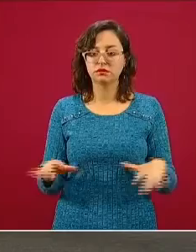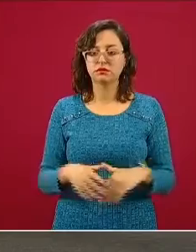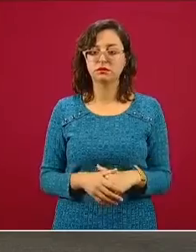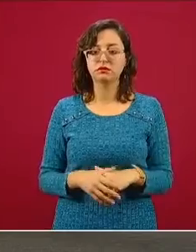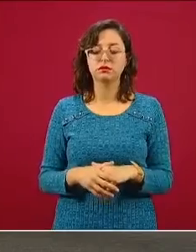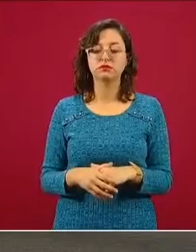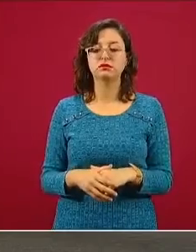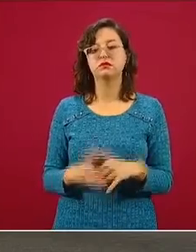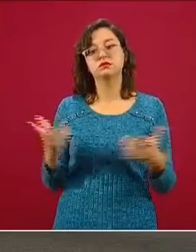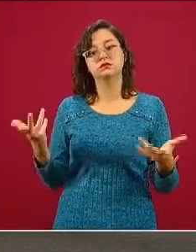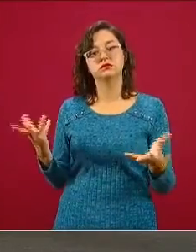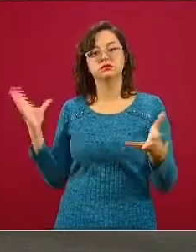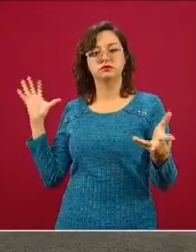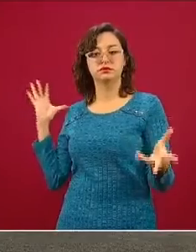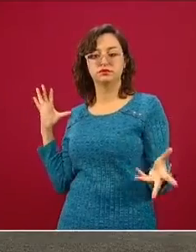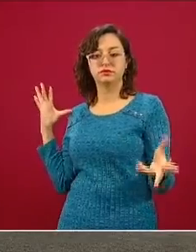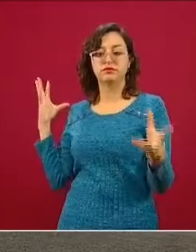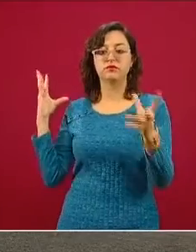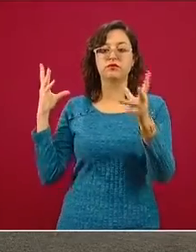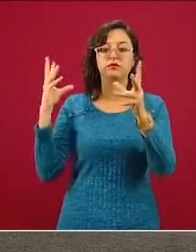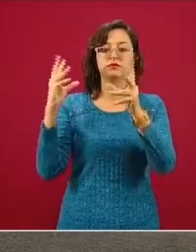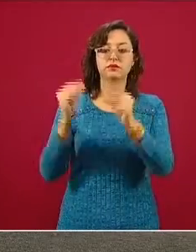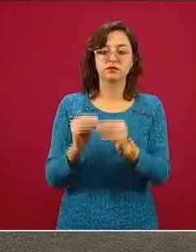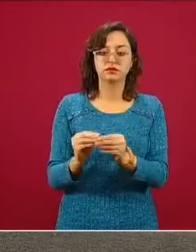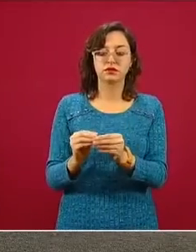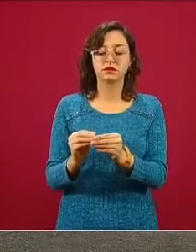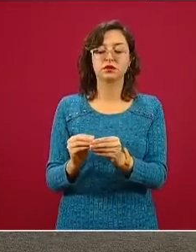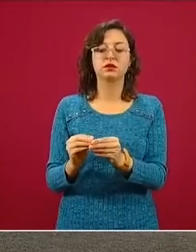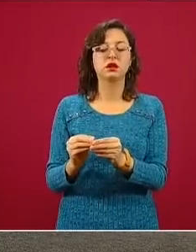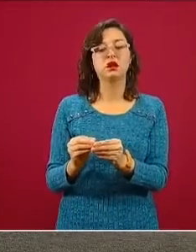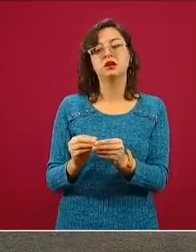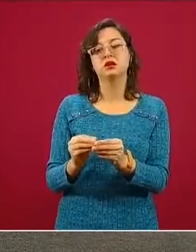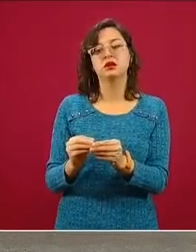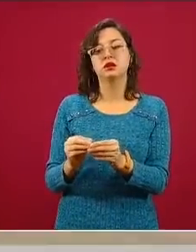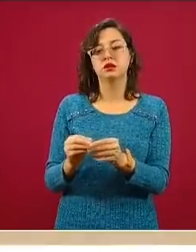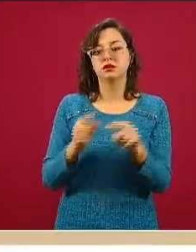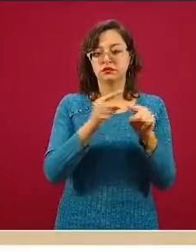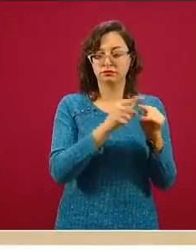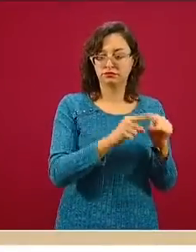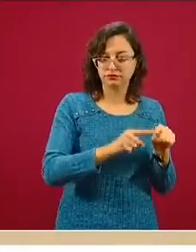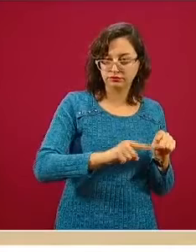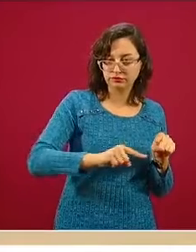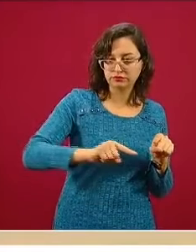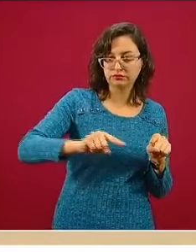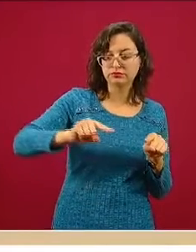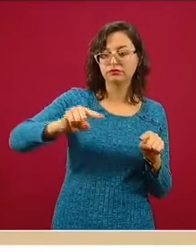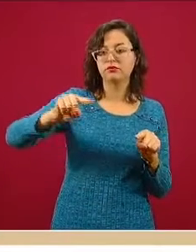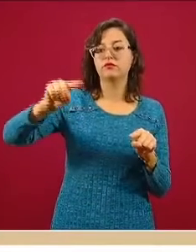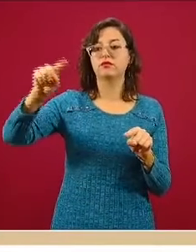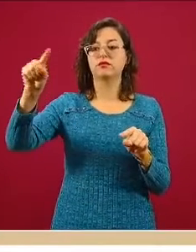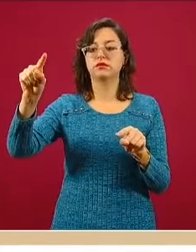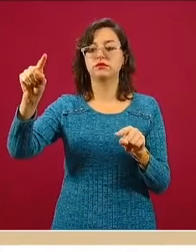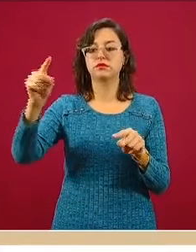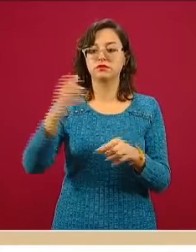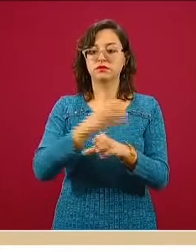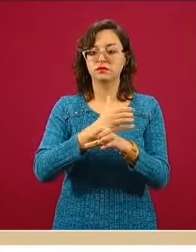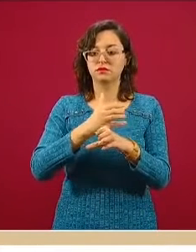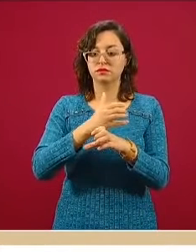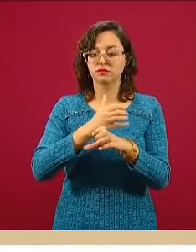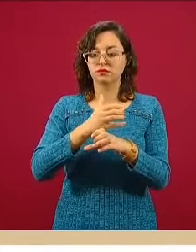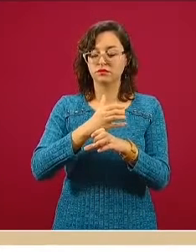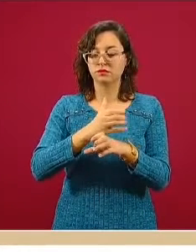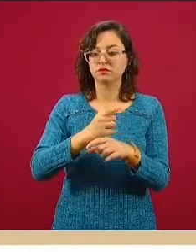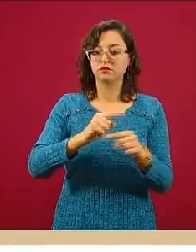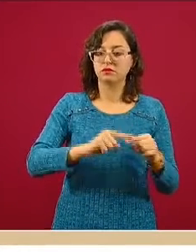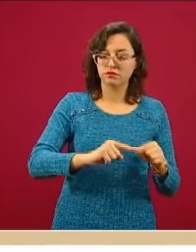nuestra curva epidémica, tanto acumulada, es la línea curva que está en color café, en color